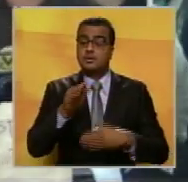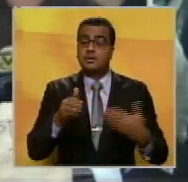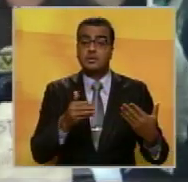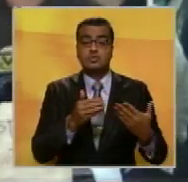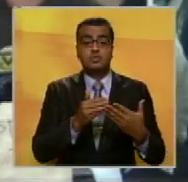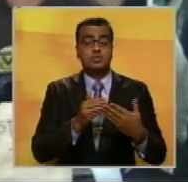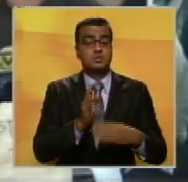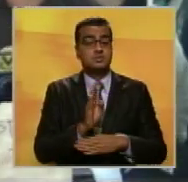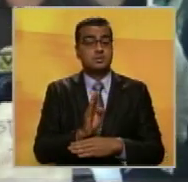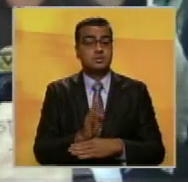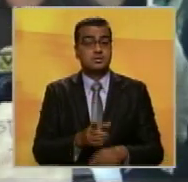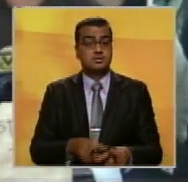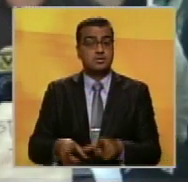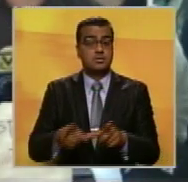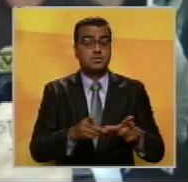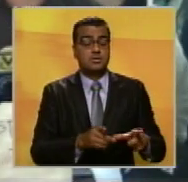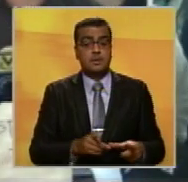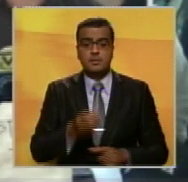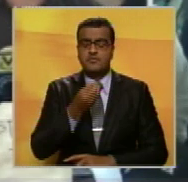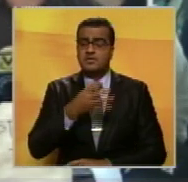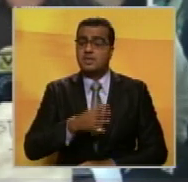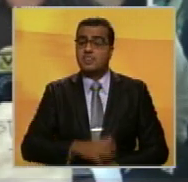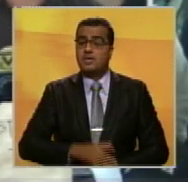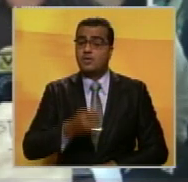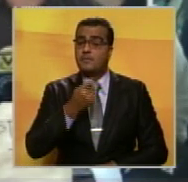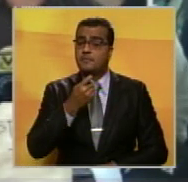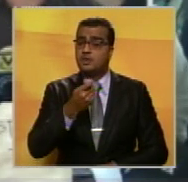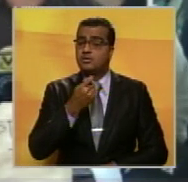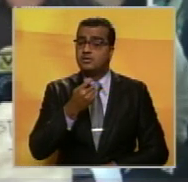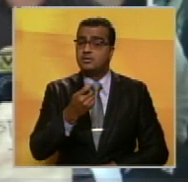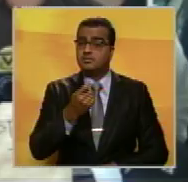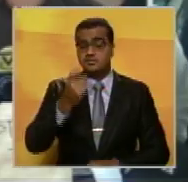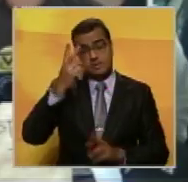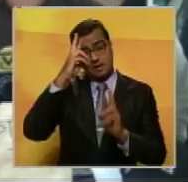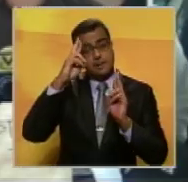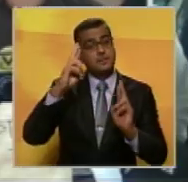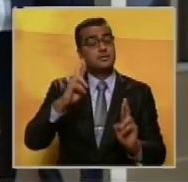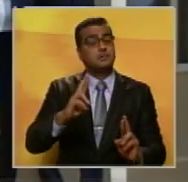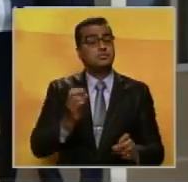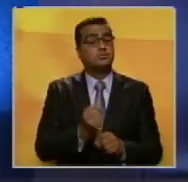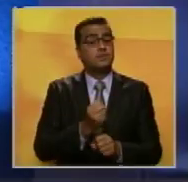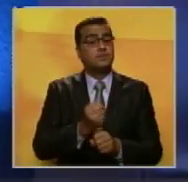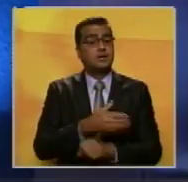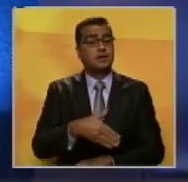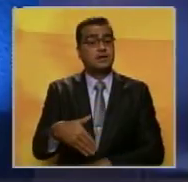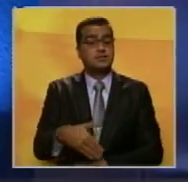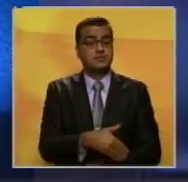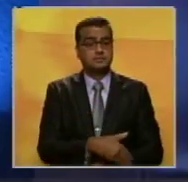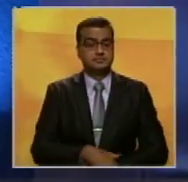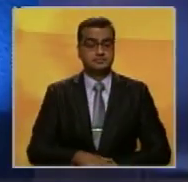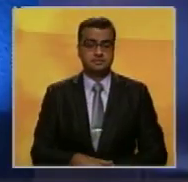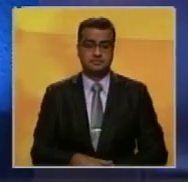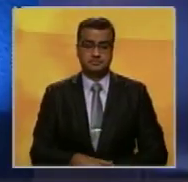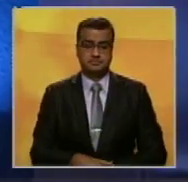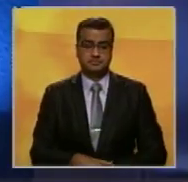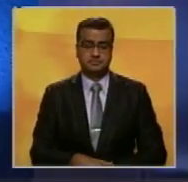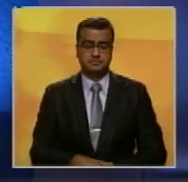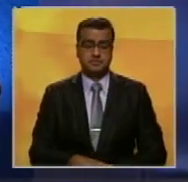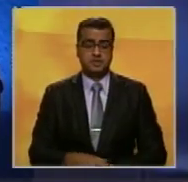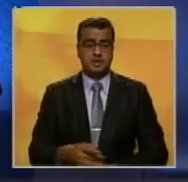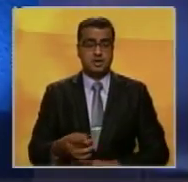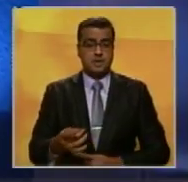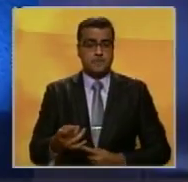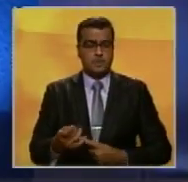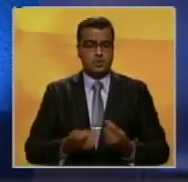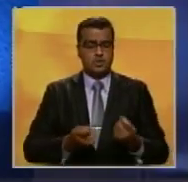cuerpos de seguridad del Estado a velar por el bienestar de los periodistas y a respetar su labor en la calle. André, el Contralor General